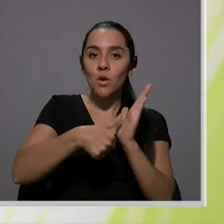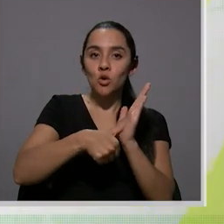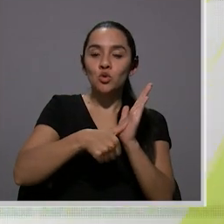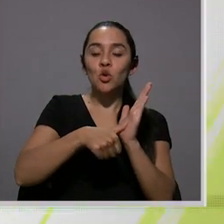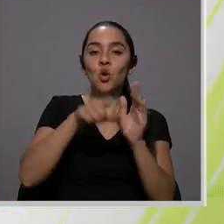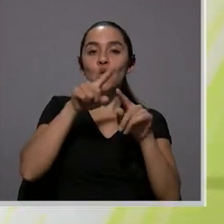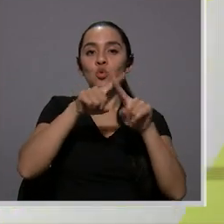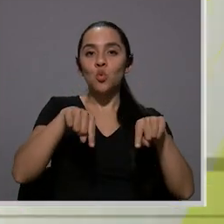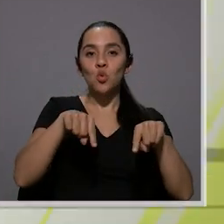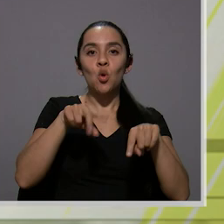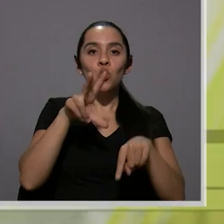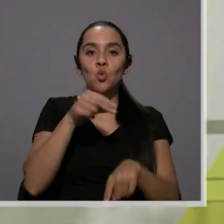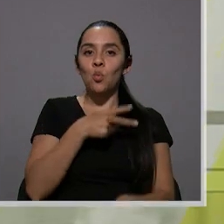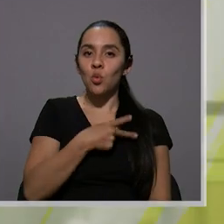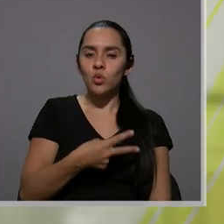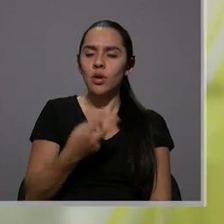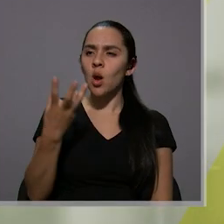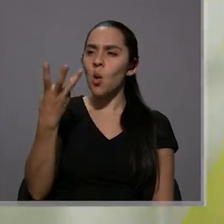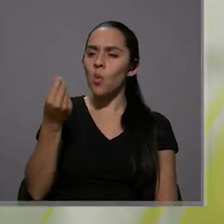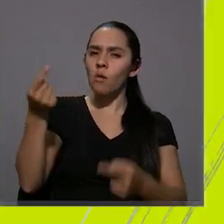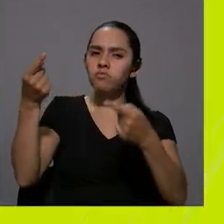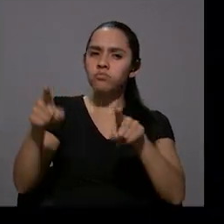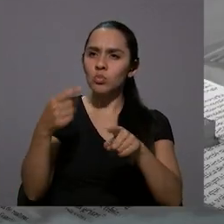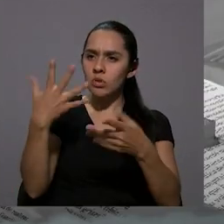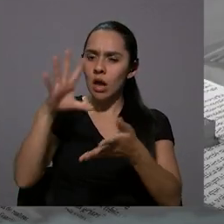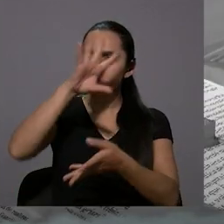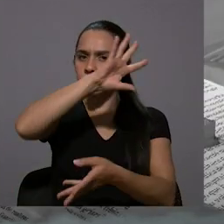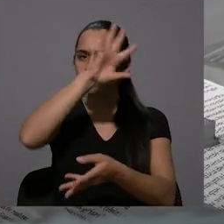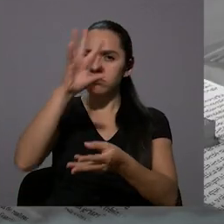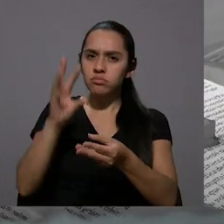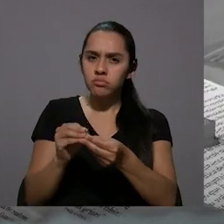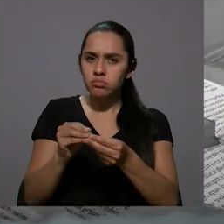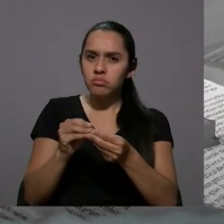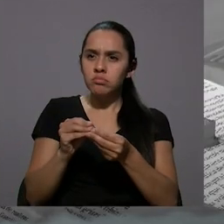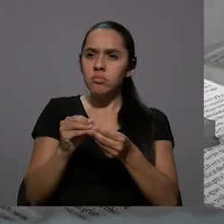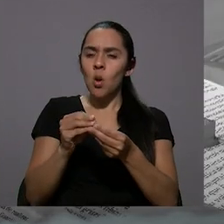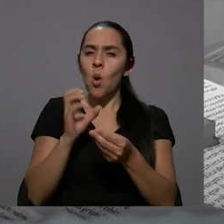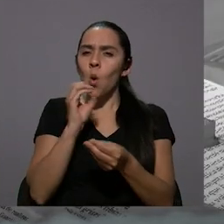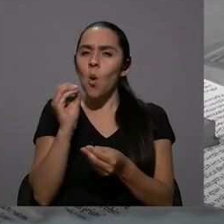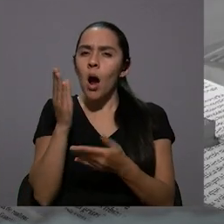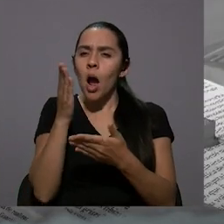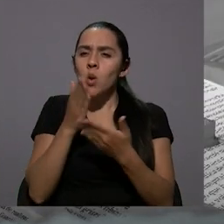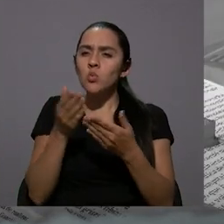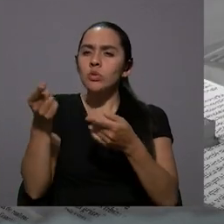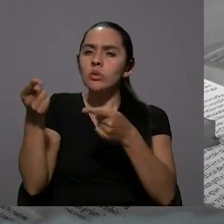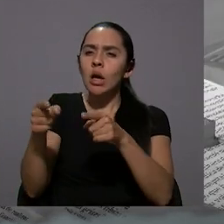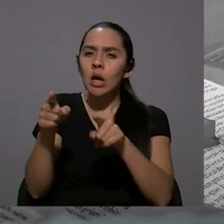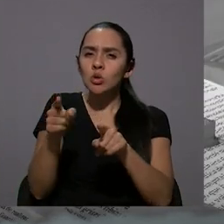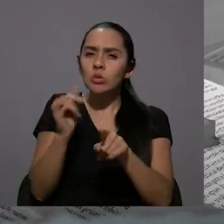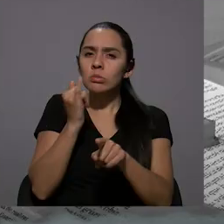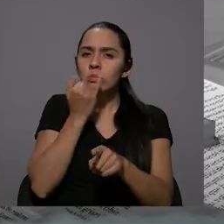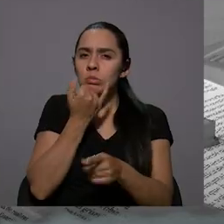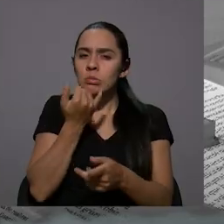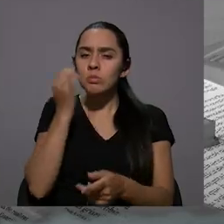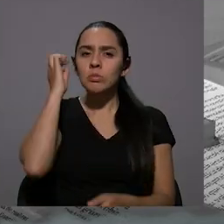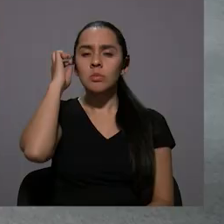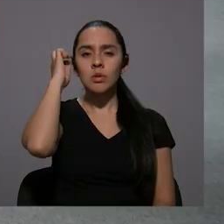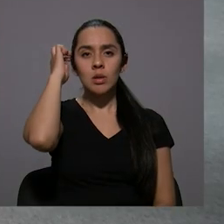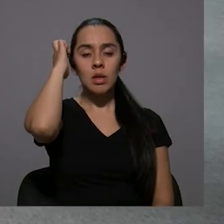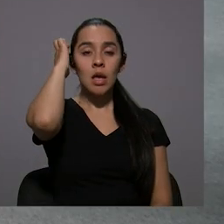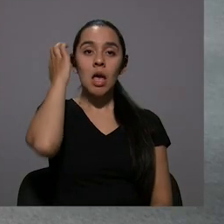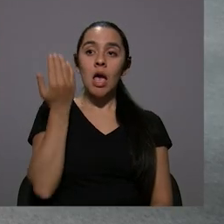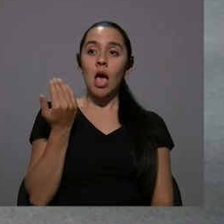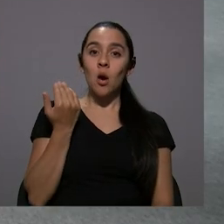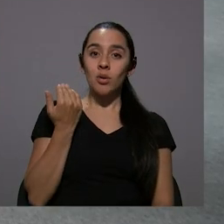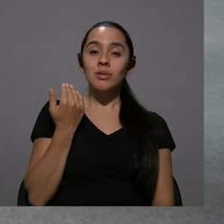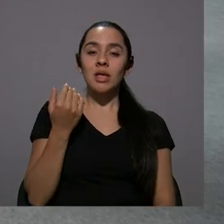los votos nulos involuntarios Cuántas incidencias tuvieron o tienen un recuento amplio o fueron mínimas las incidencias bueno eh